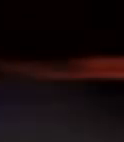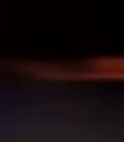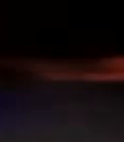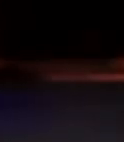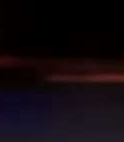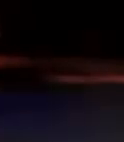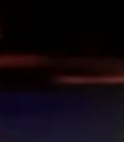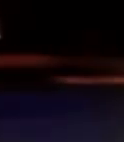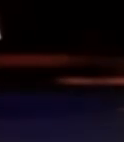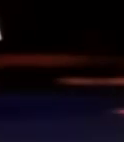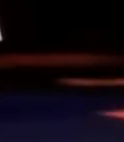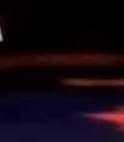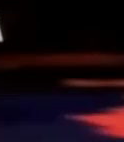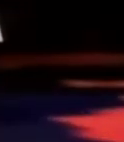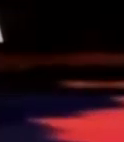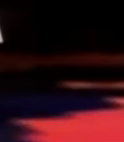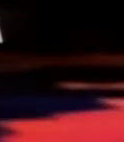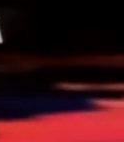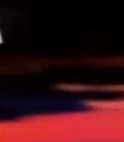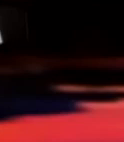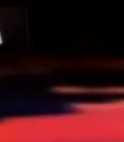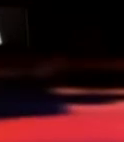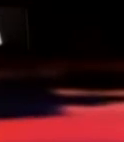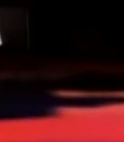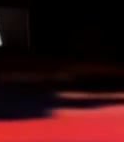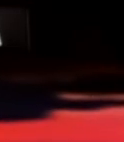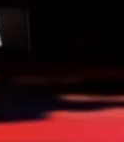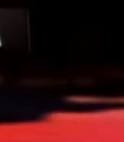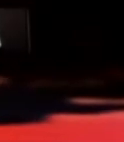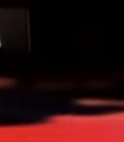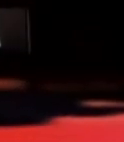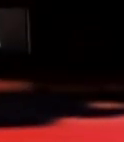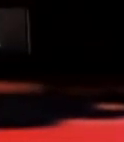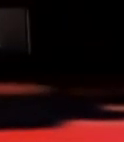Telerama Noticias presenta su segmento Entrevista.